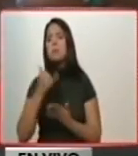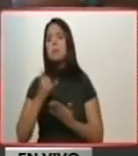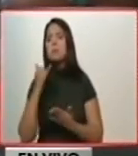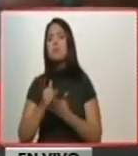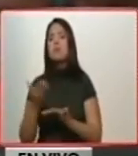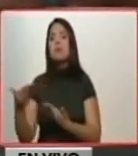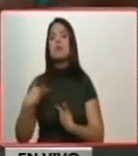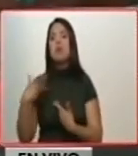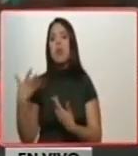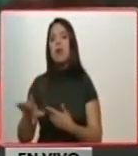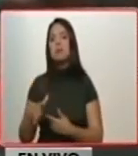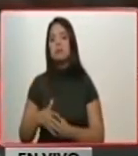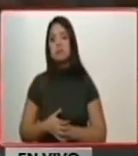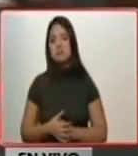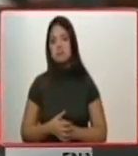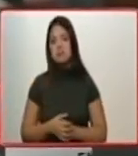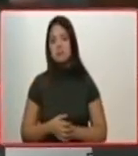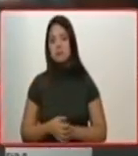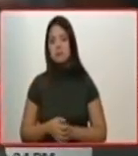entregan motores